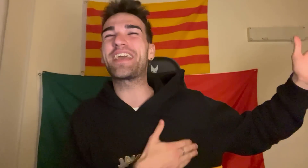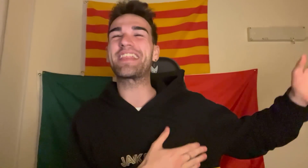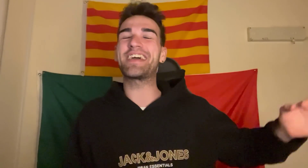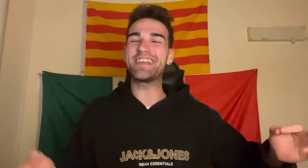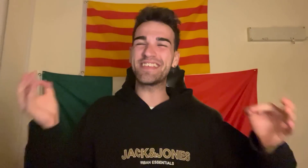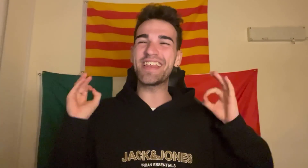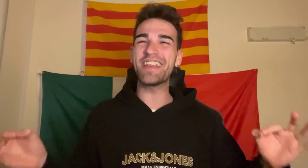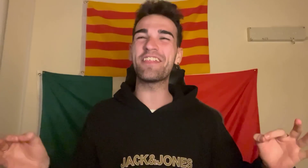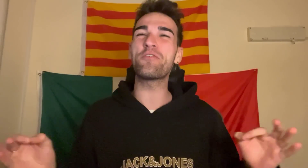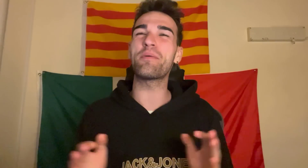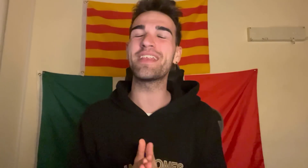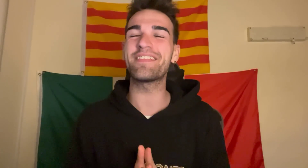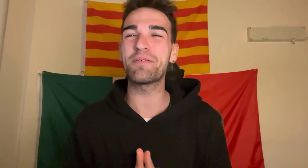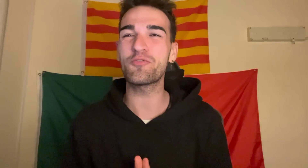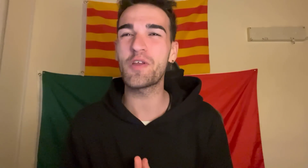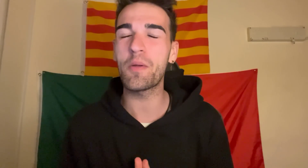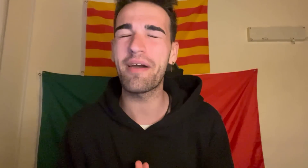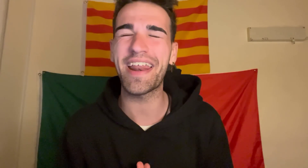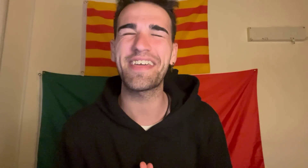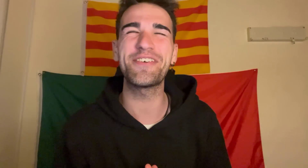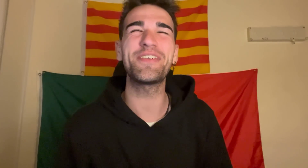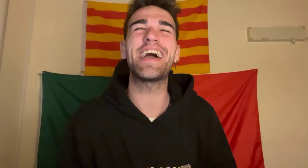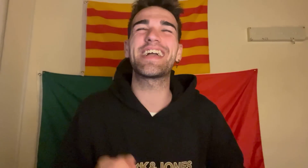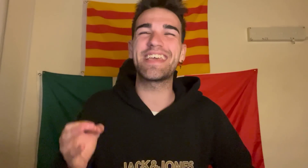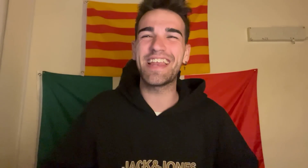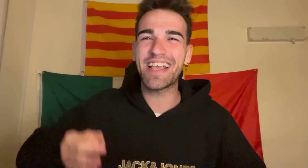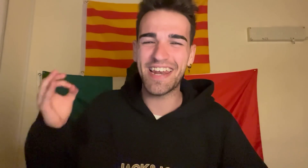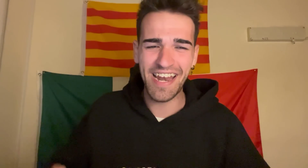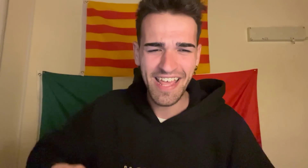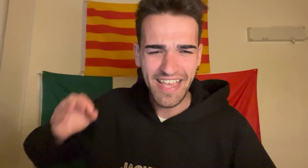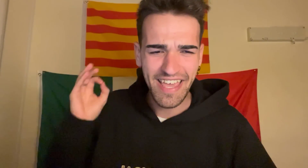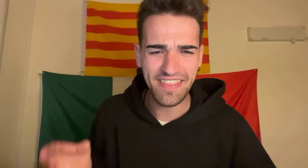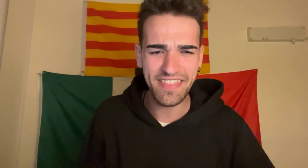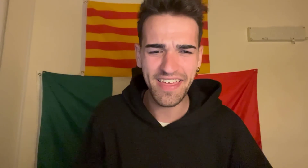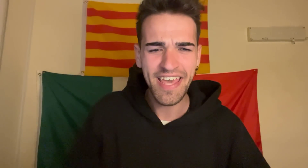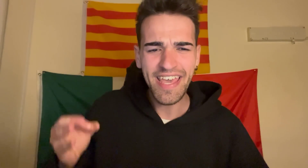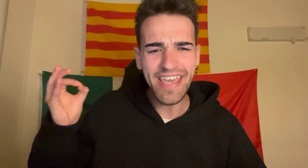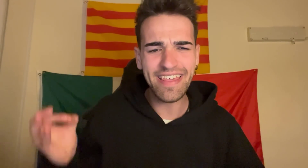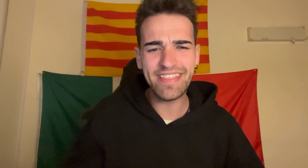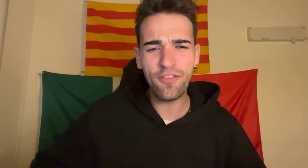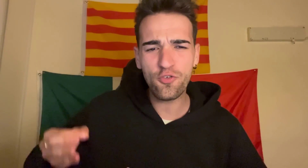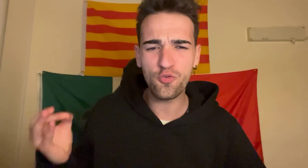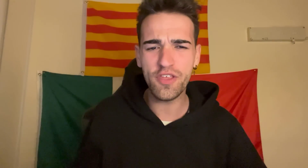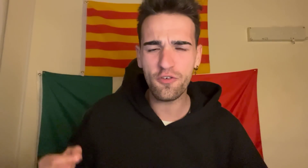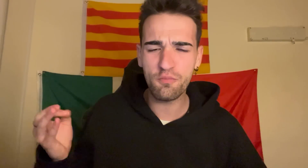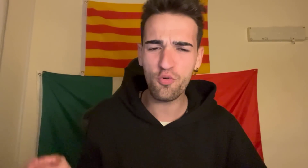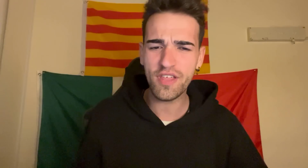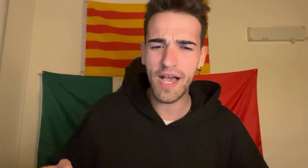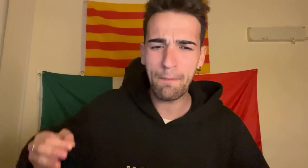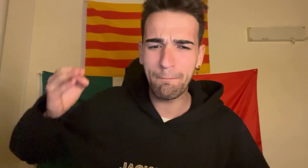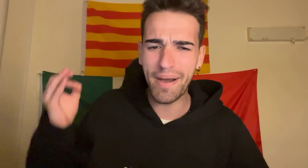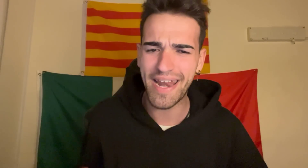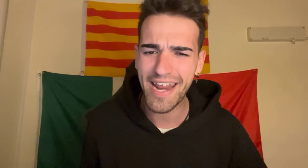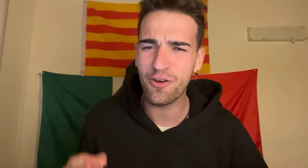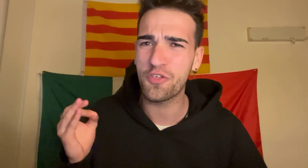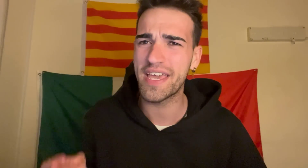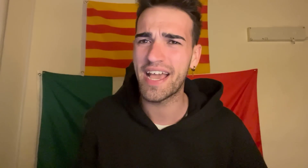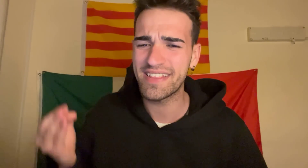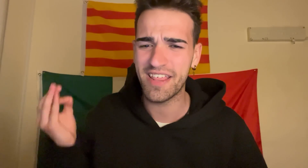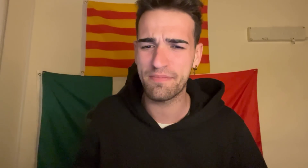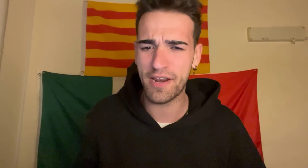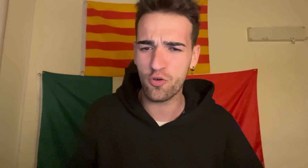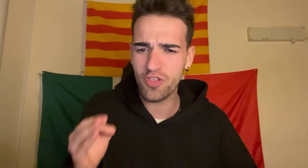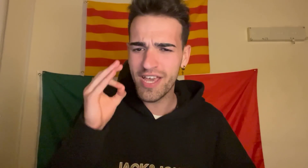da confianza. Y en el día de hoy, familia, tenemos una nueva reacción aquí en el canal que dice: Estados Unidos busca parar